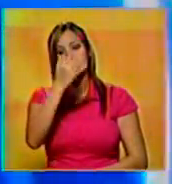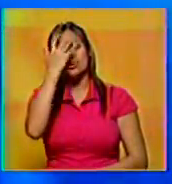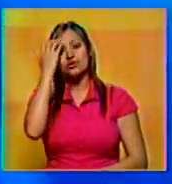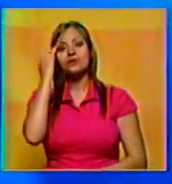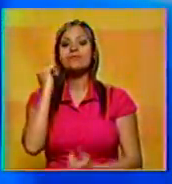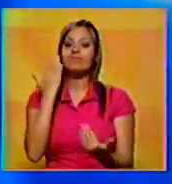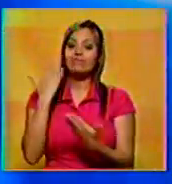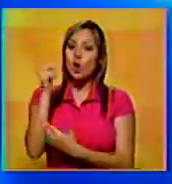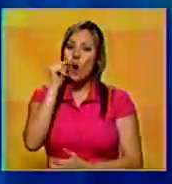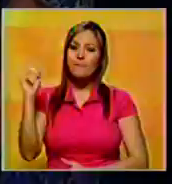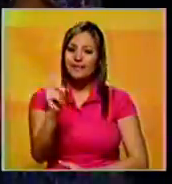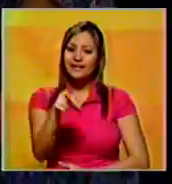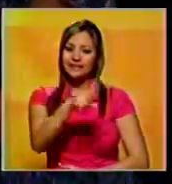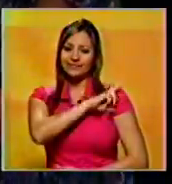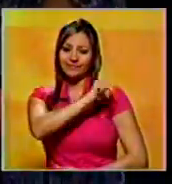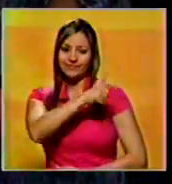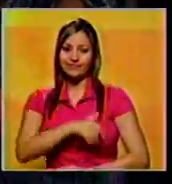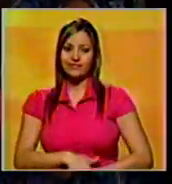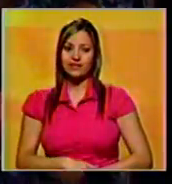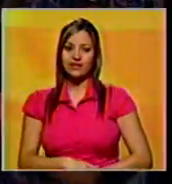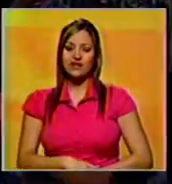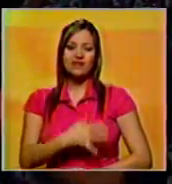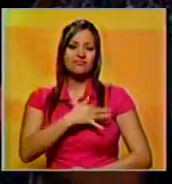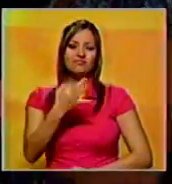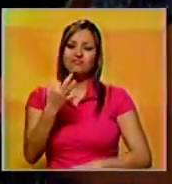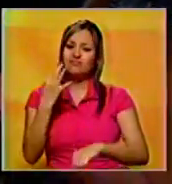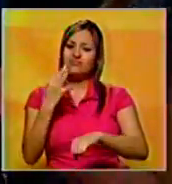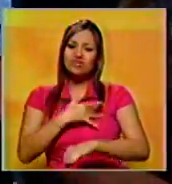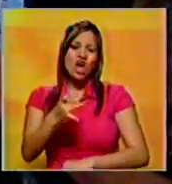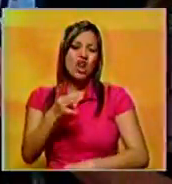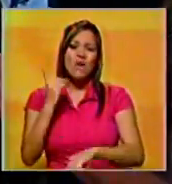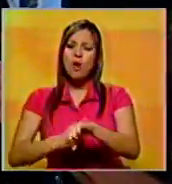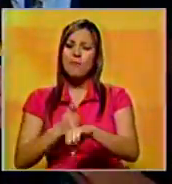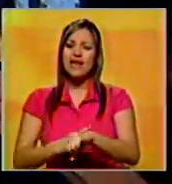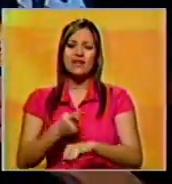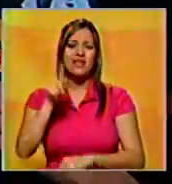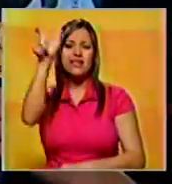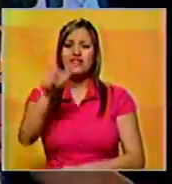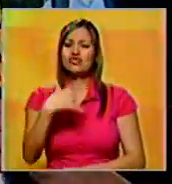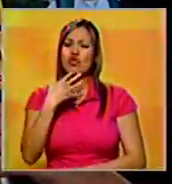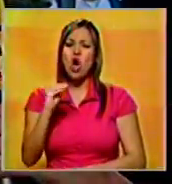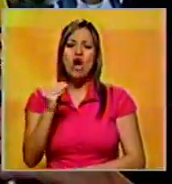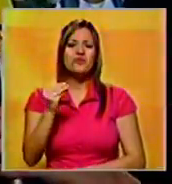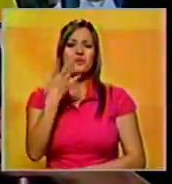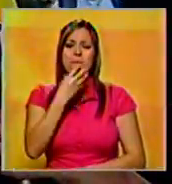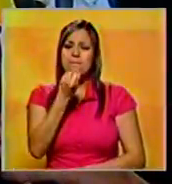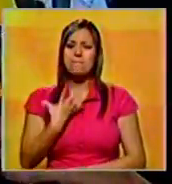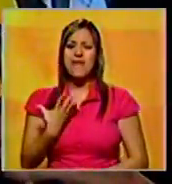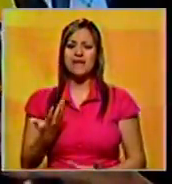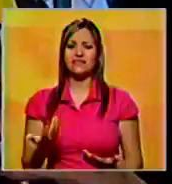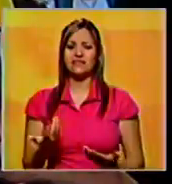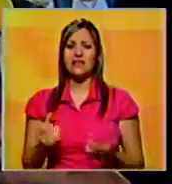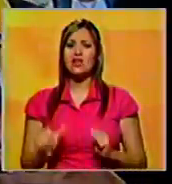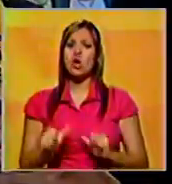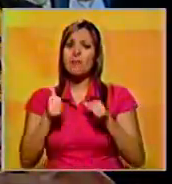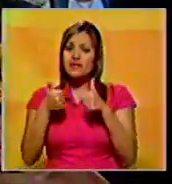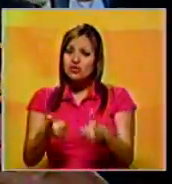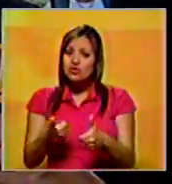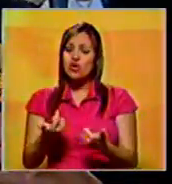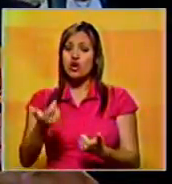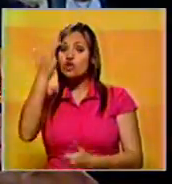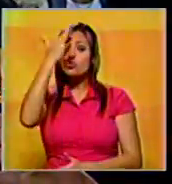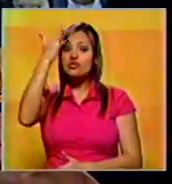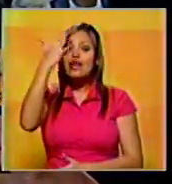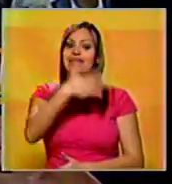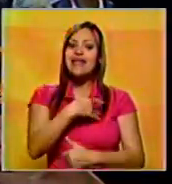de Jonathan Blum. Bueno, un momento realmente doloroso, una persona tan joven, tan bella, que empezó su carrera con un sueño